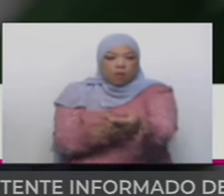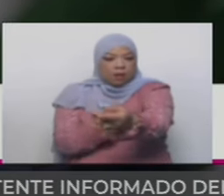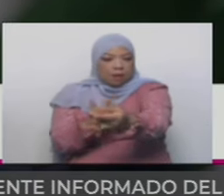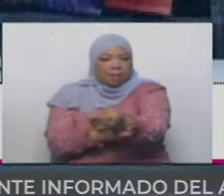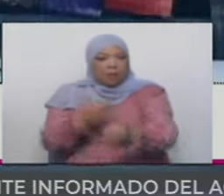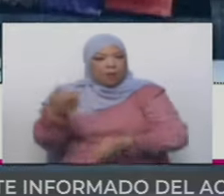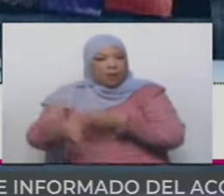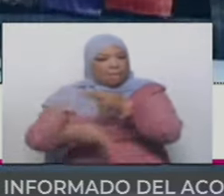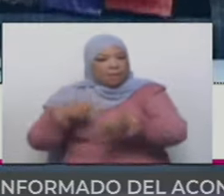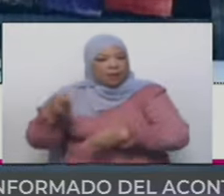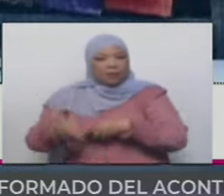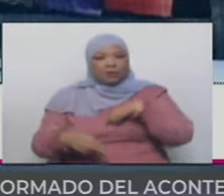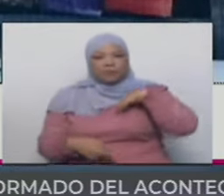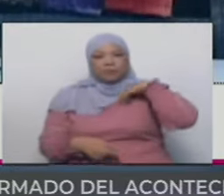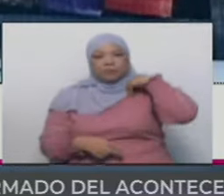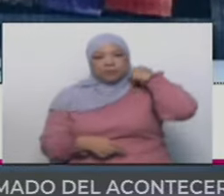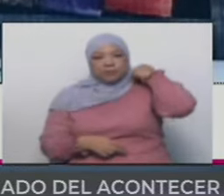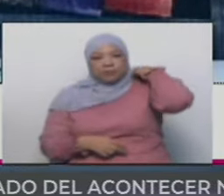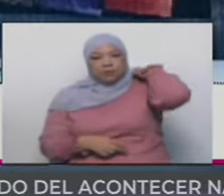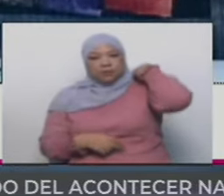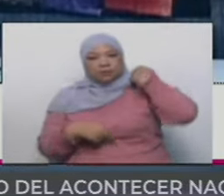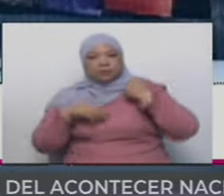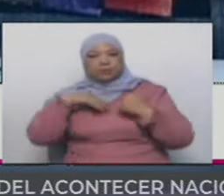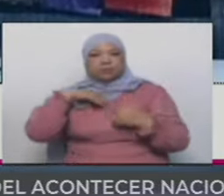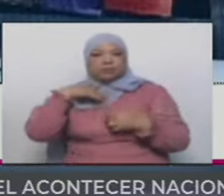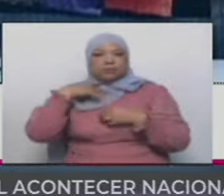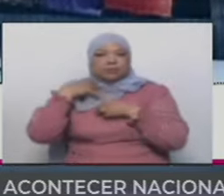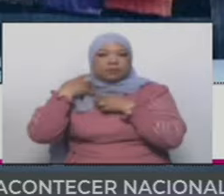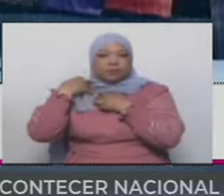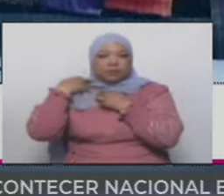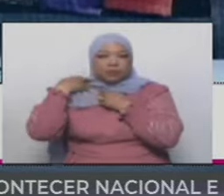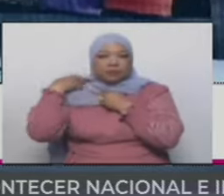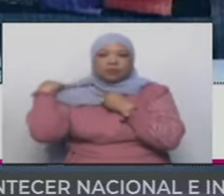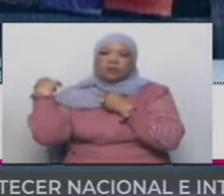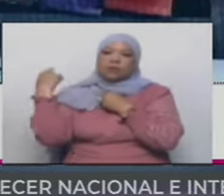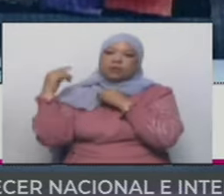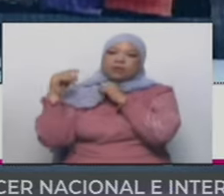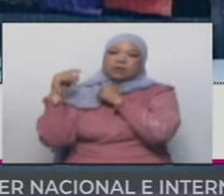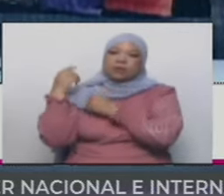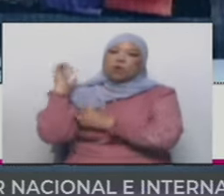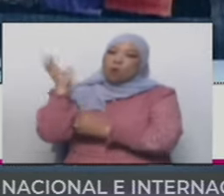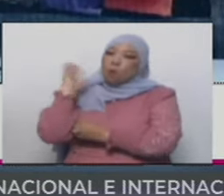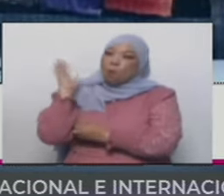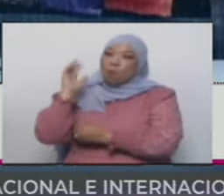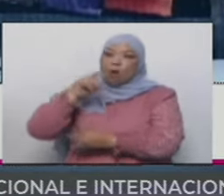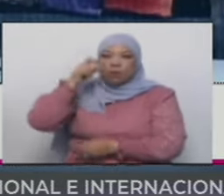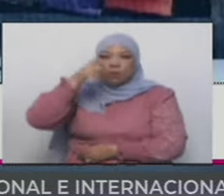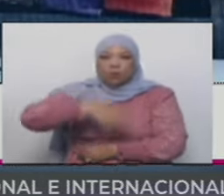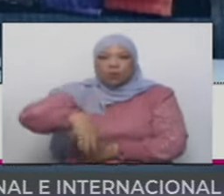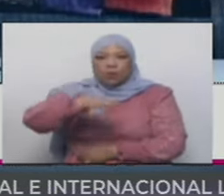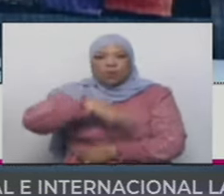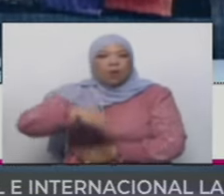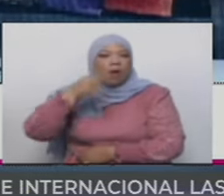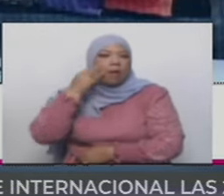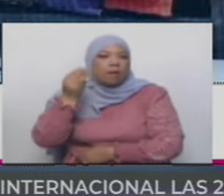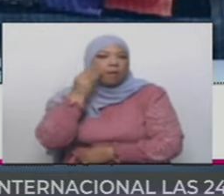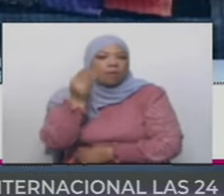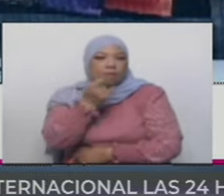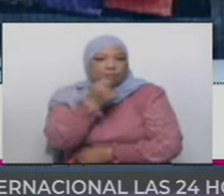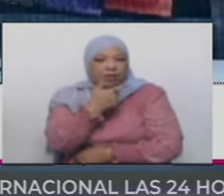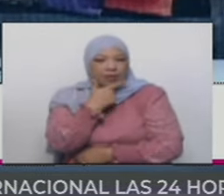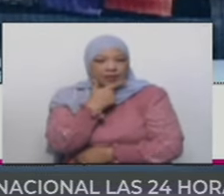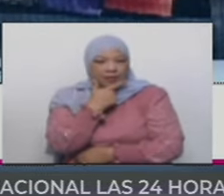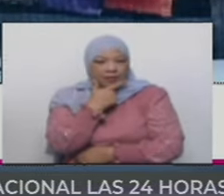que han desarrollado... a propósito del Congreso Nacional de todo el pueblo, una experiencia inédita